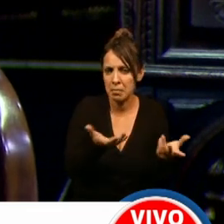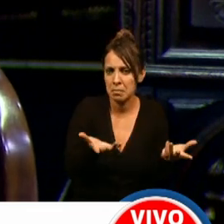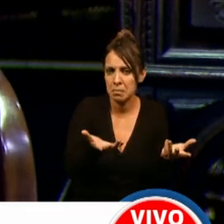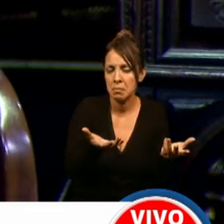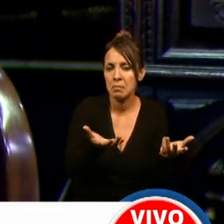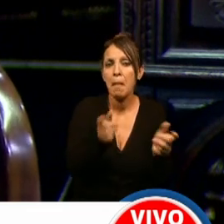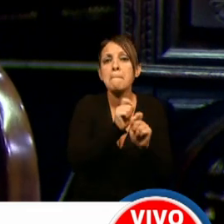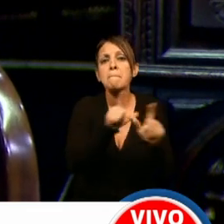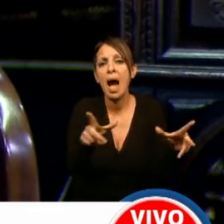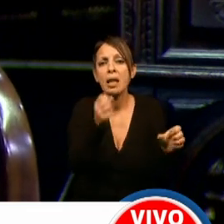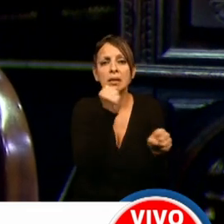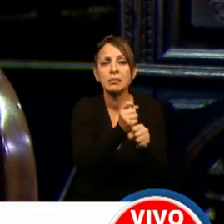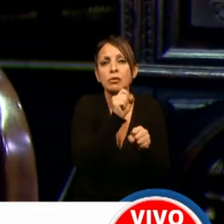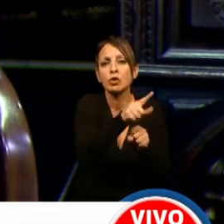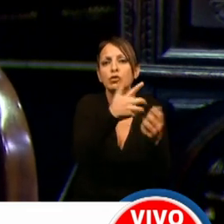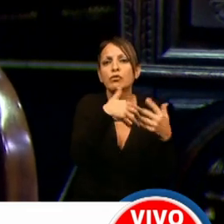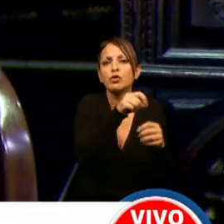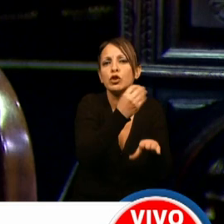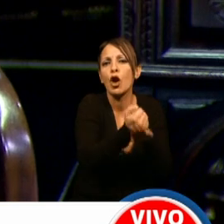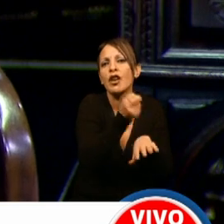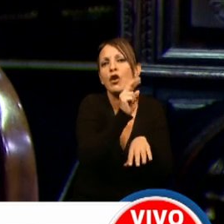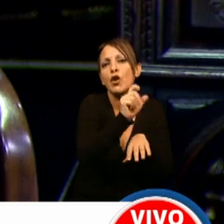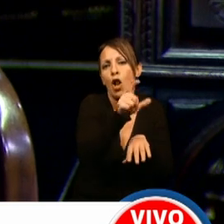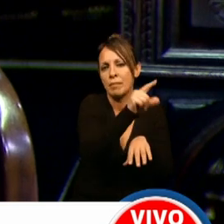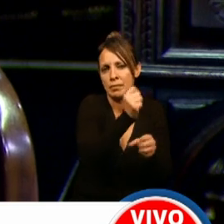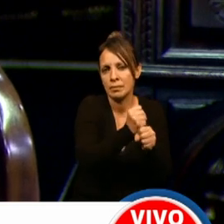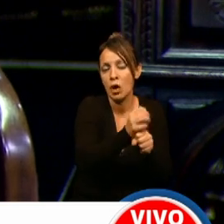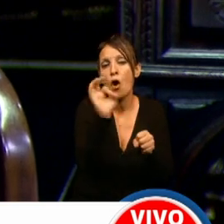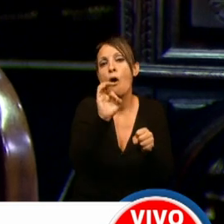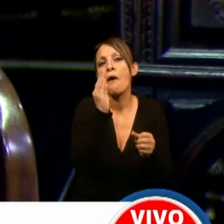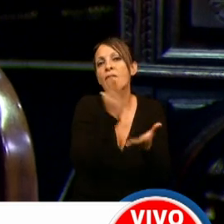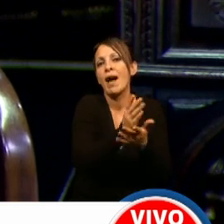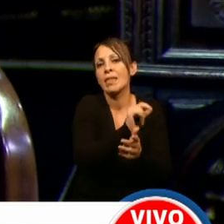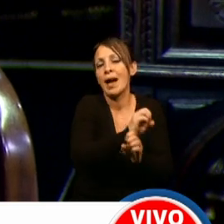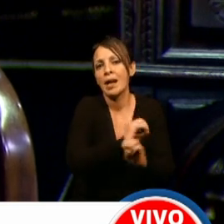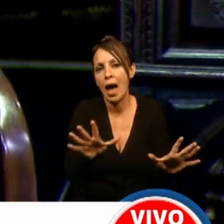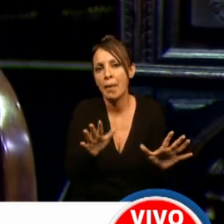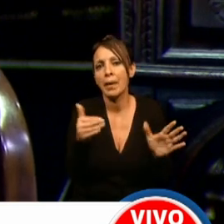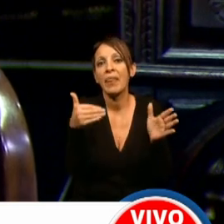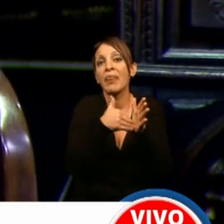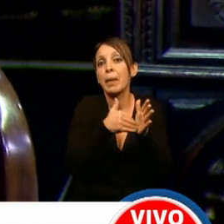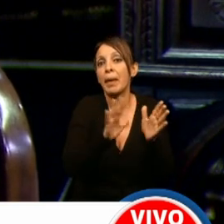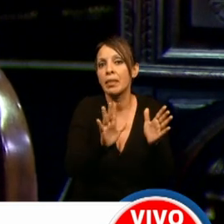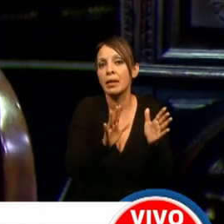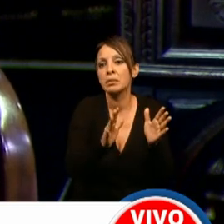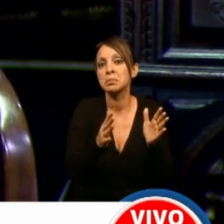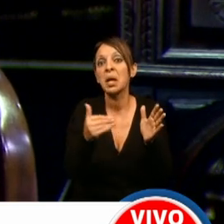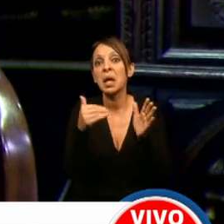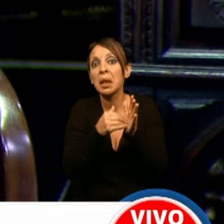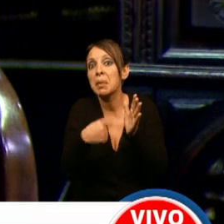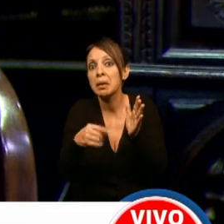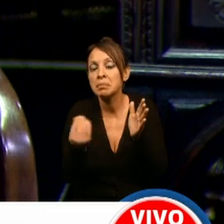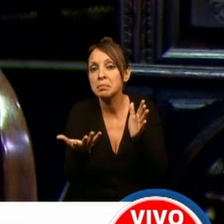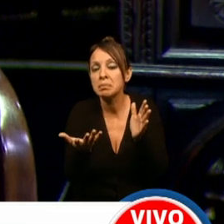mal desempeño en sus funciones o falta grave según corresponda según corresponda ha llegado al canal supongo